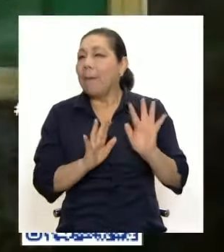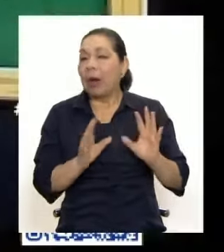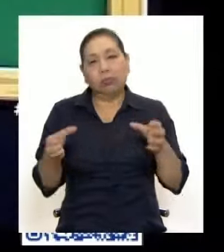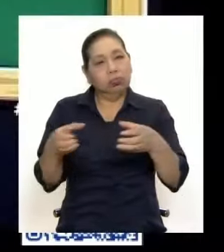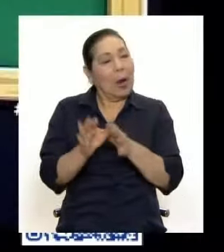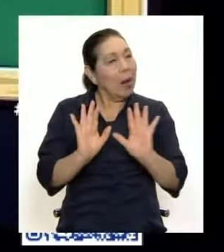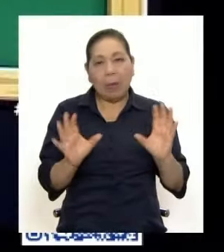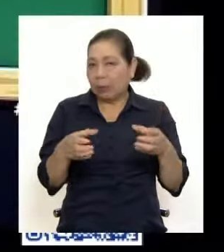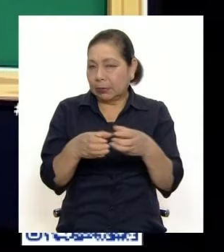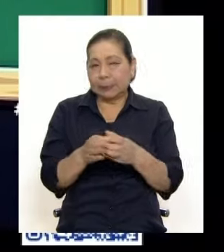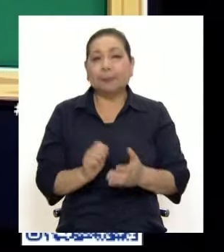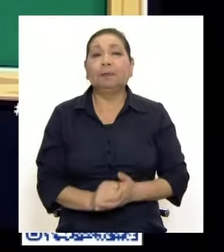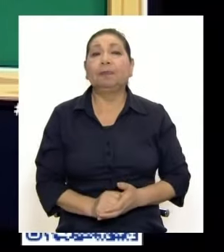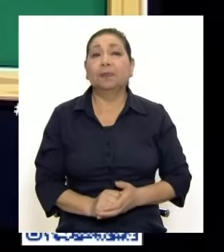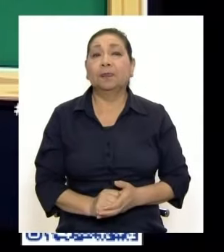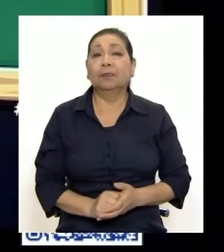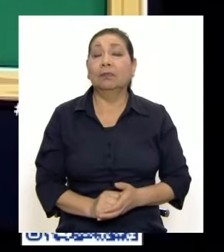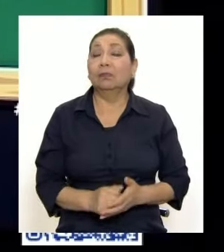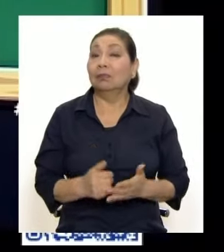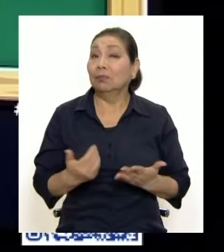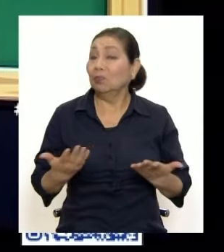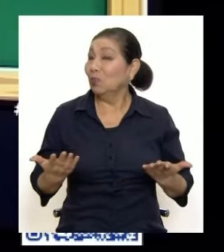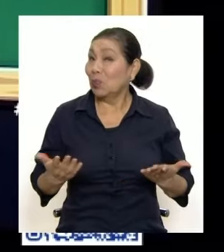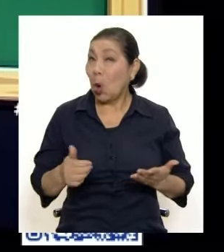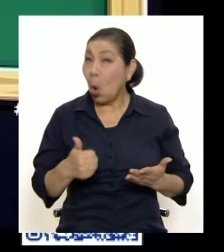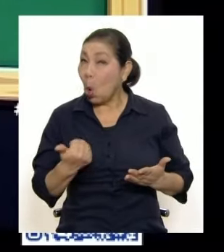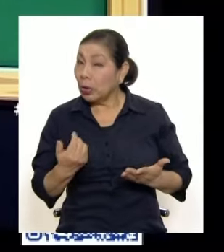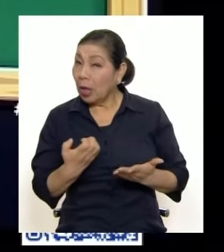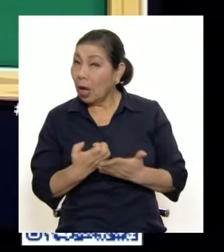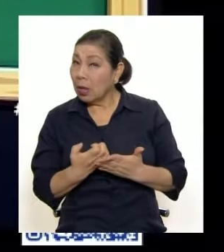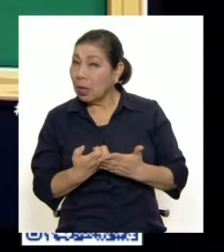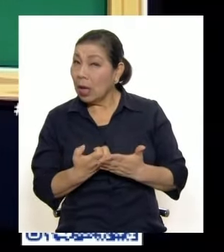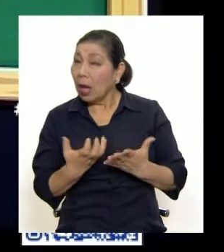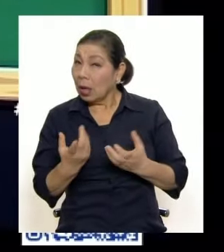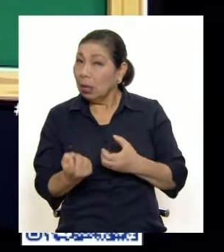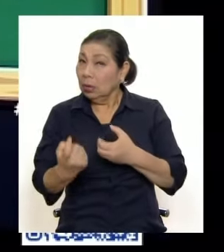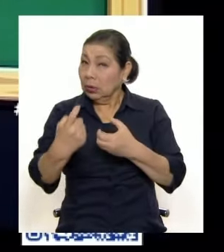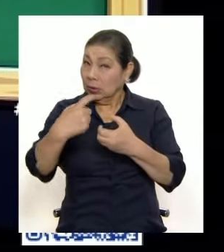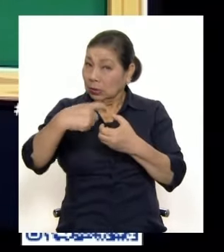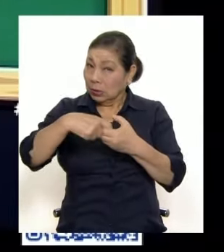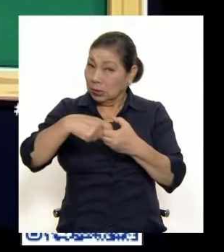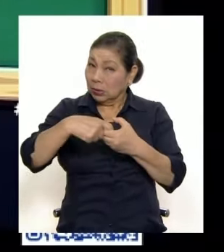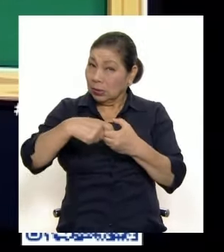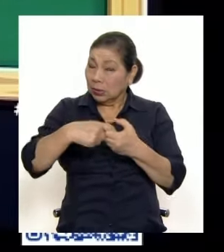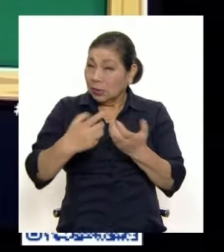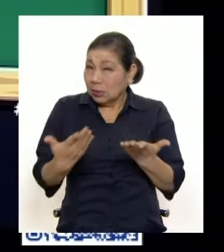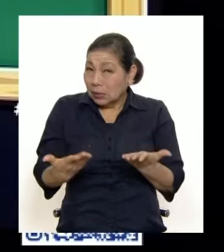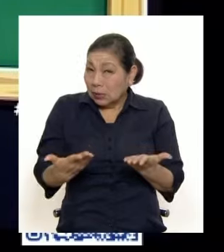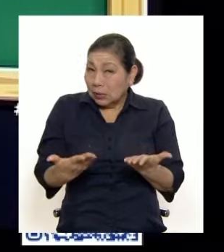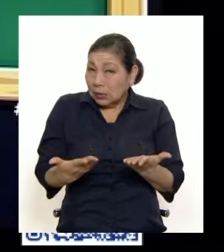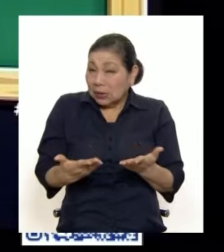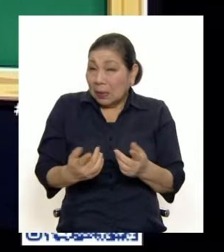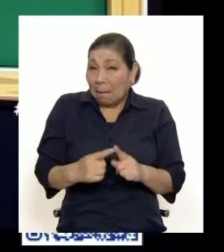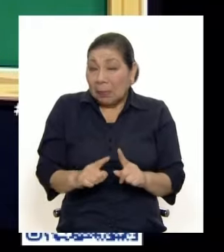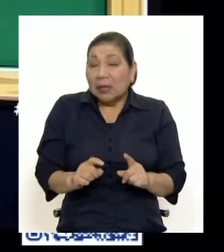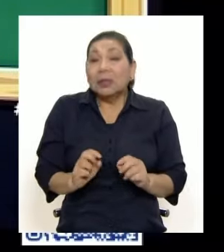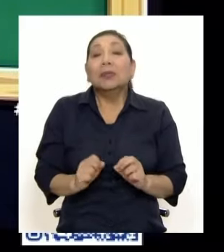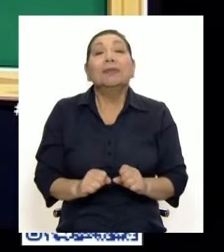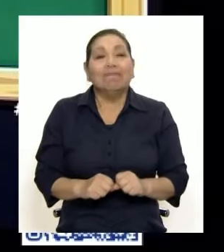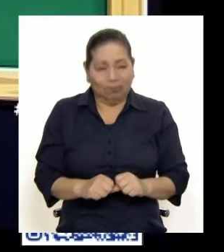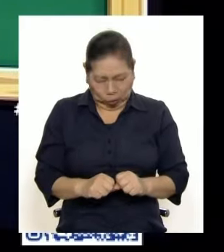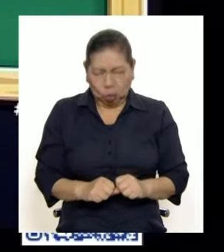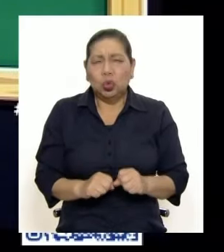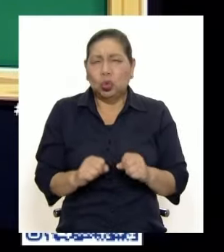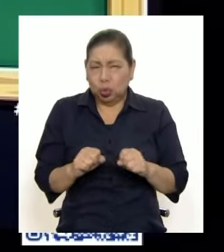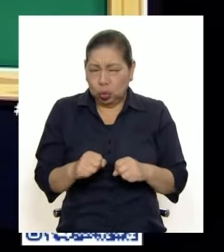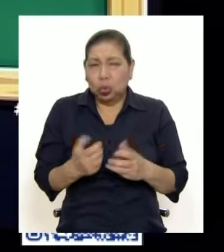década una pregunta que es lógica y no habían otras economías que querían ser parte del foro de cooperación económica hacia Pacífico y La respuesta es que